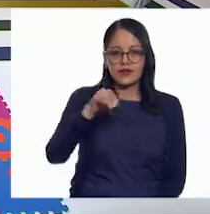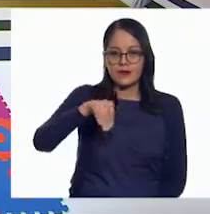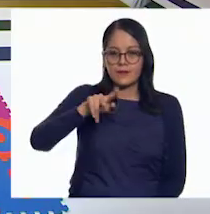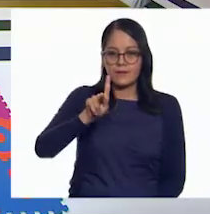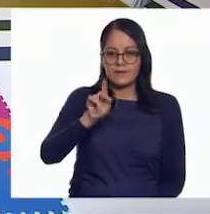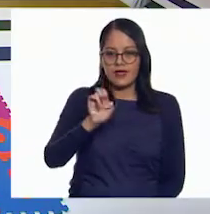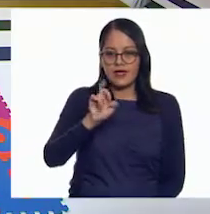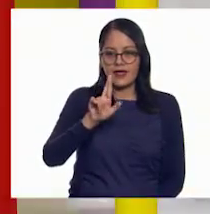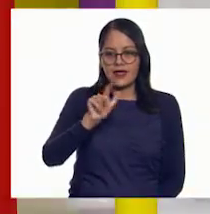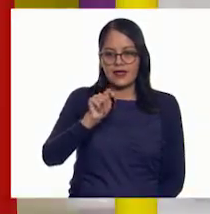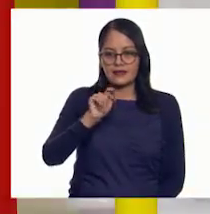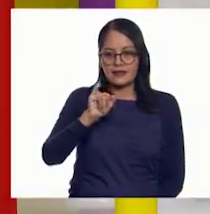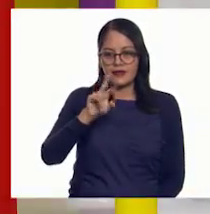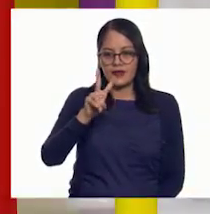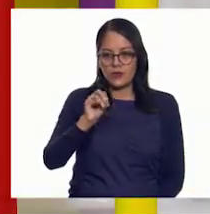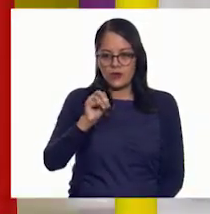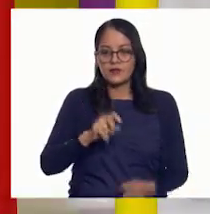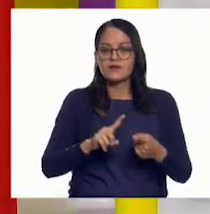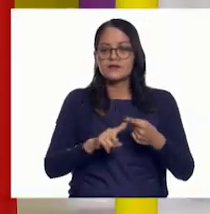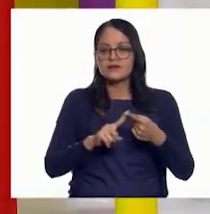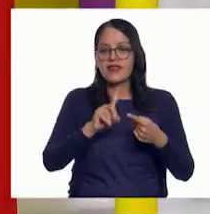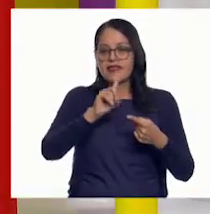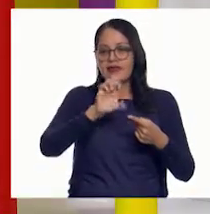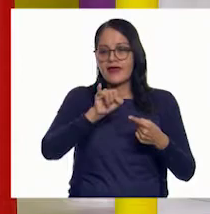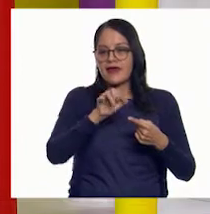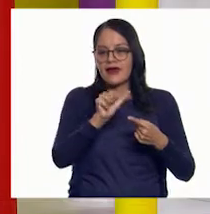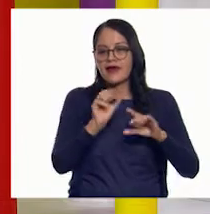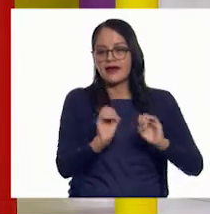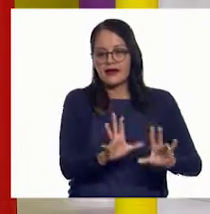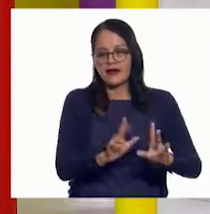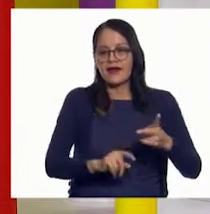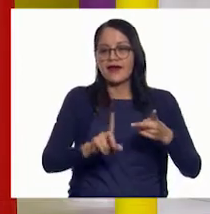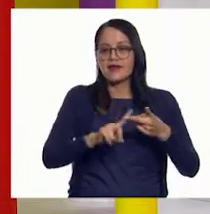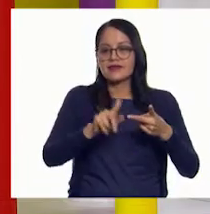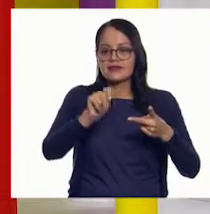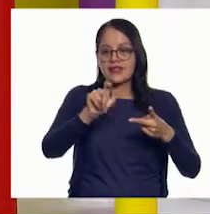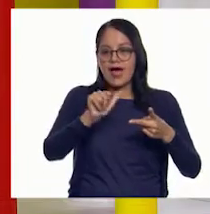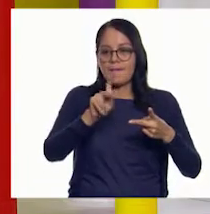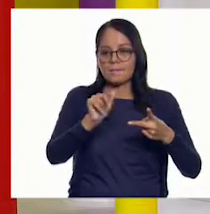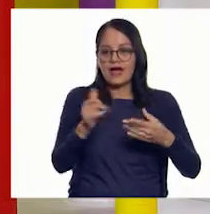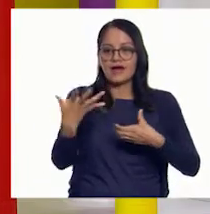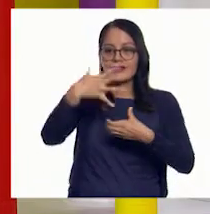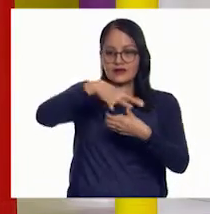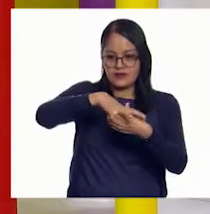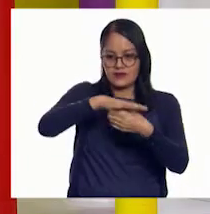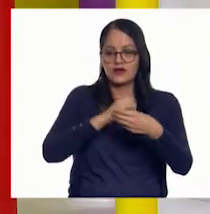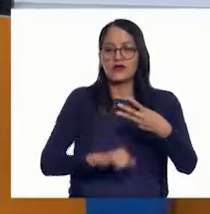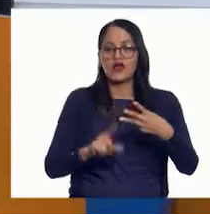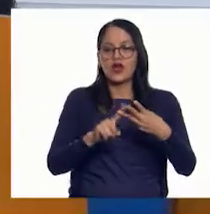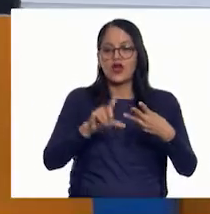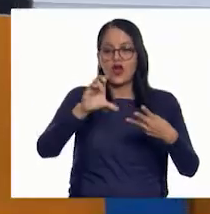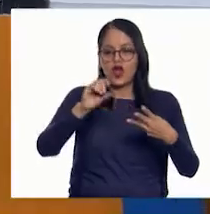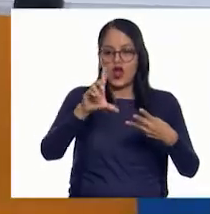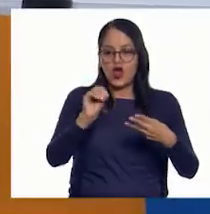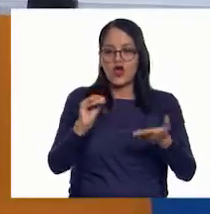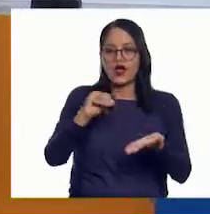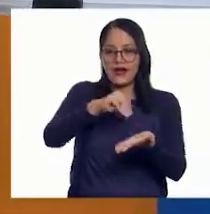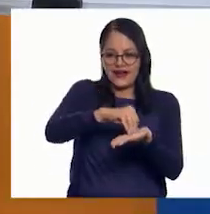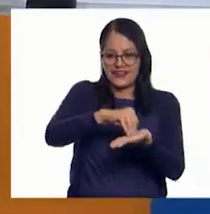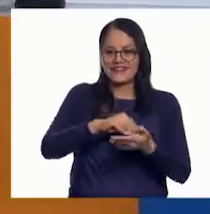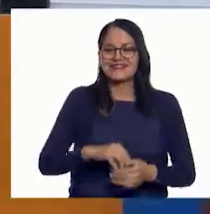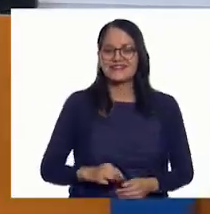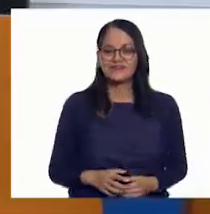decía deja, tapa, coloca, pon... Exactamente, recordemos que el